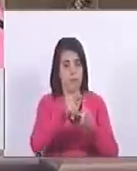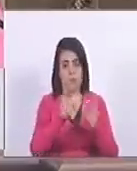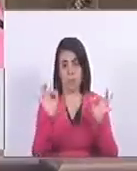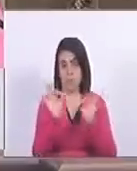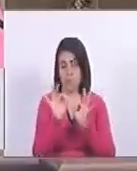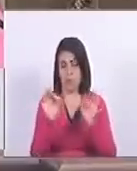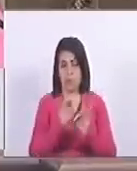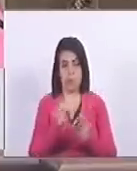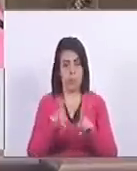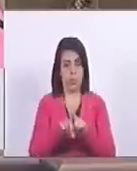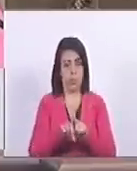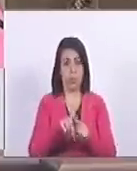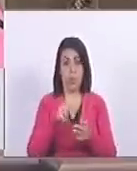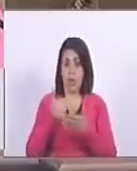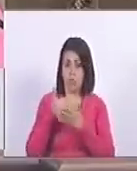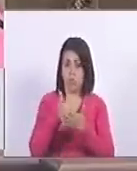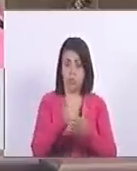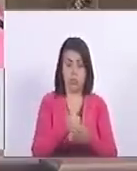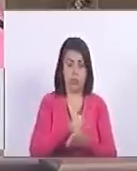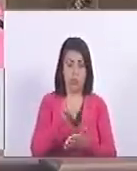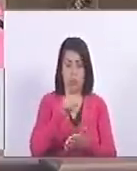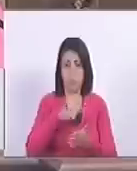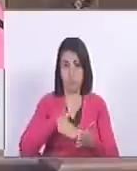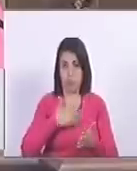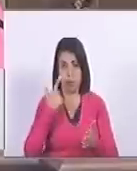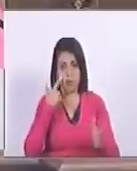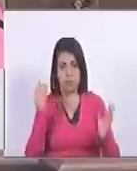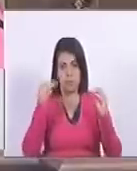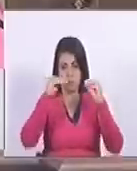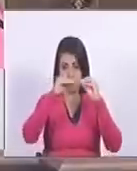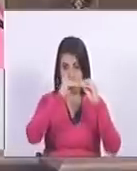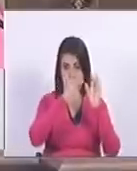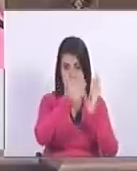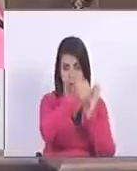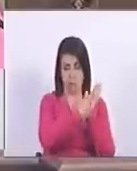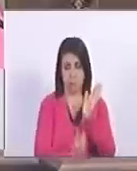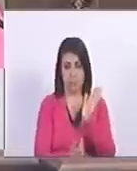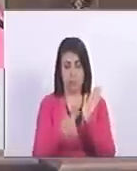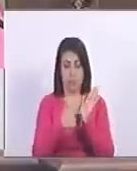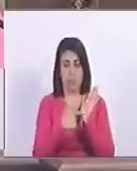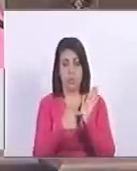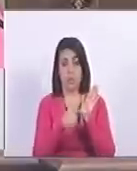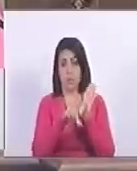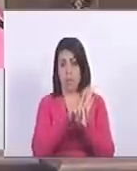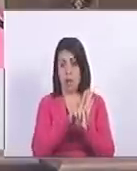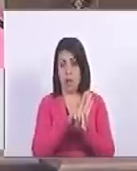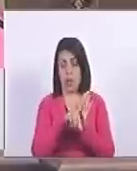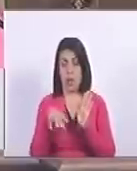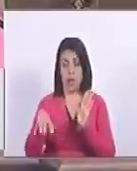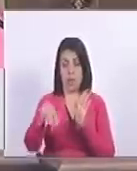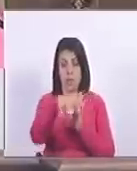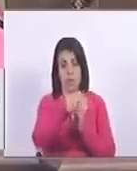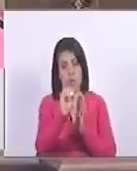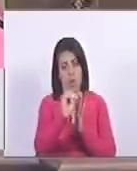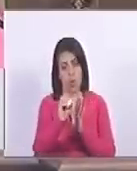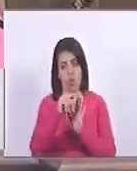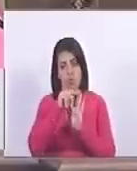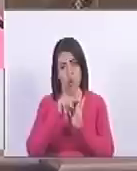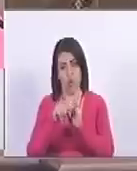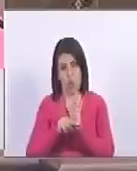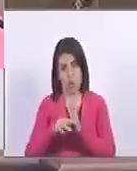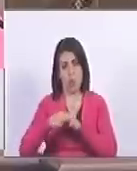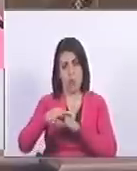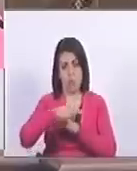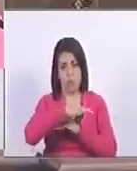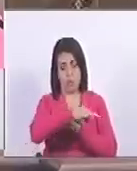impuestos, tasas o contribuciones que no se encuentren previstos en leyes estatales u ordenanzas,